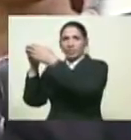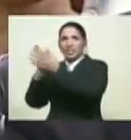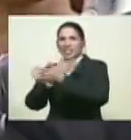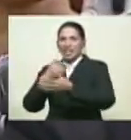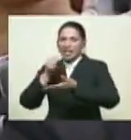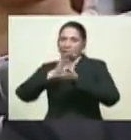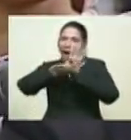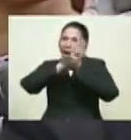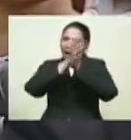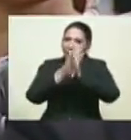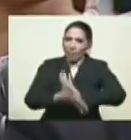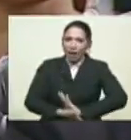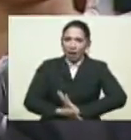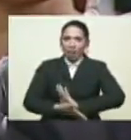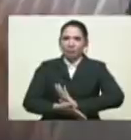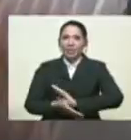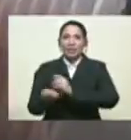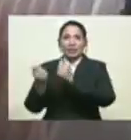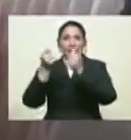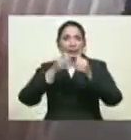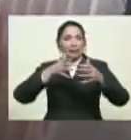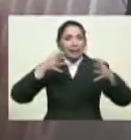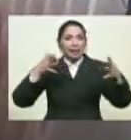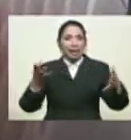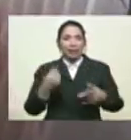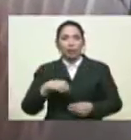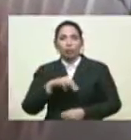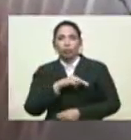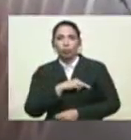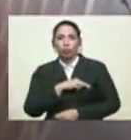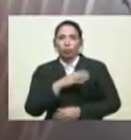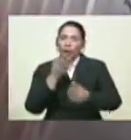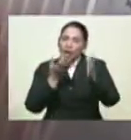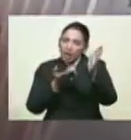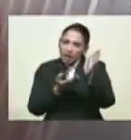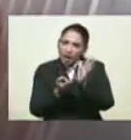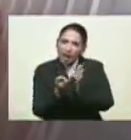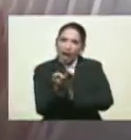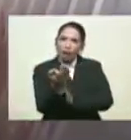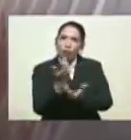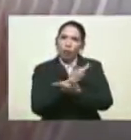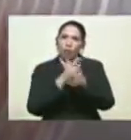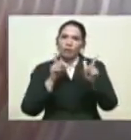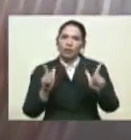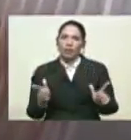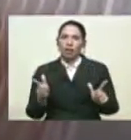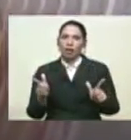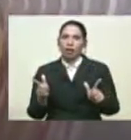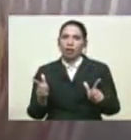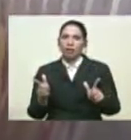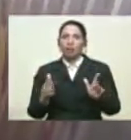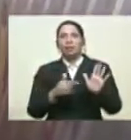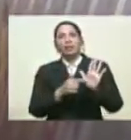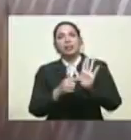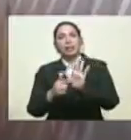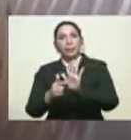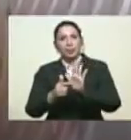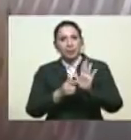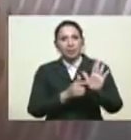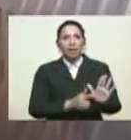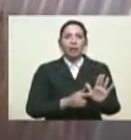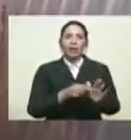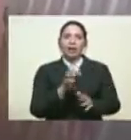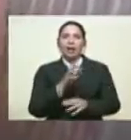la riqueza más grande que tenemos nosotros, que es el legado de los libertadores, representada en la Revolución